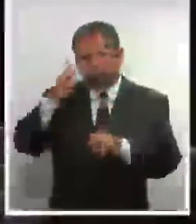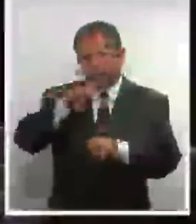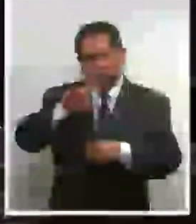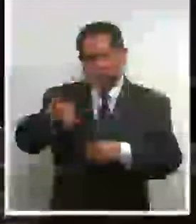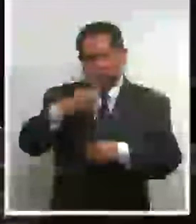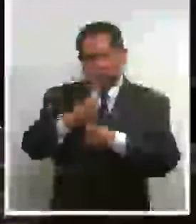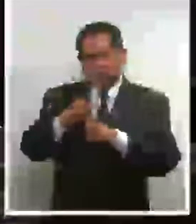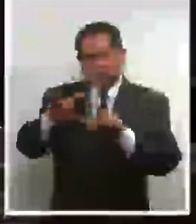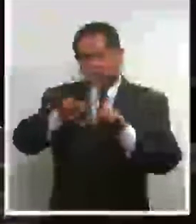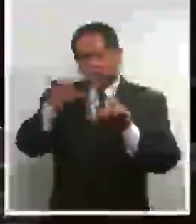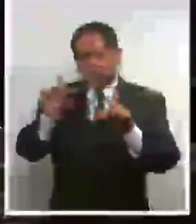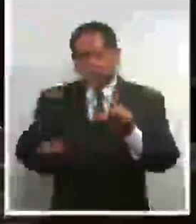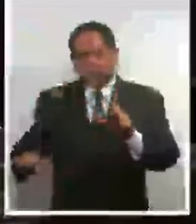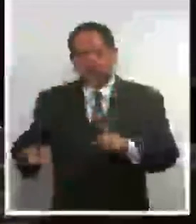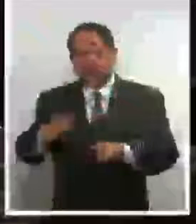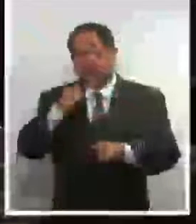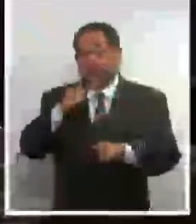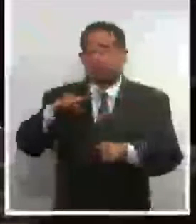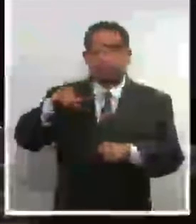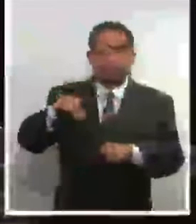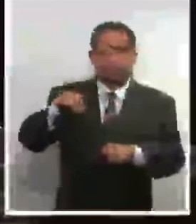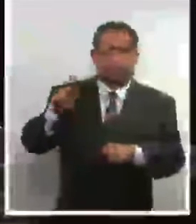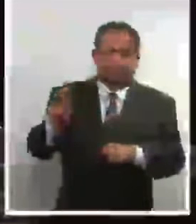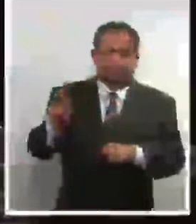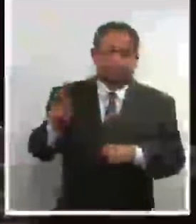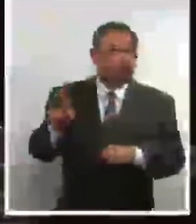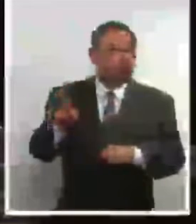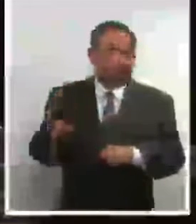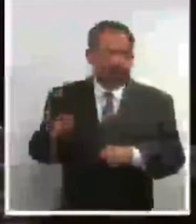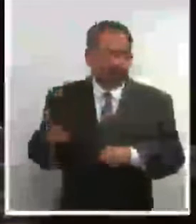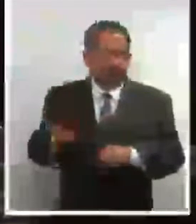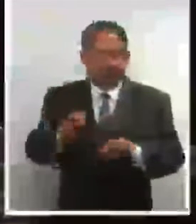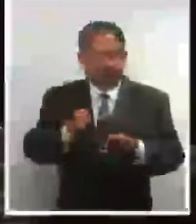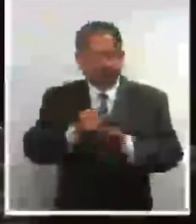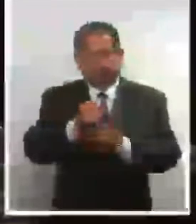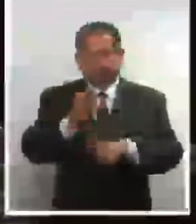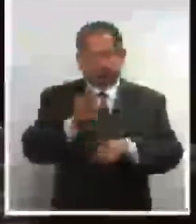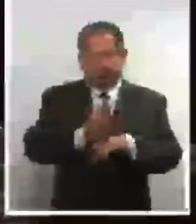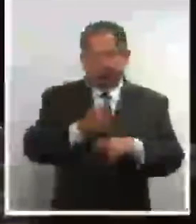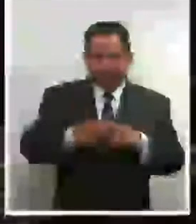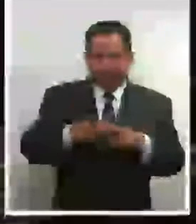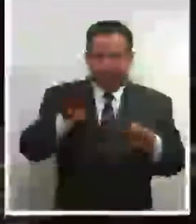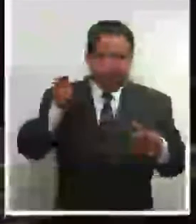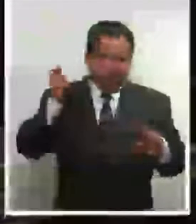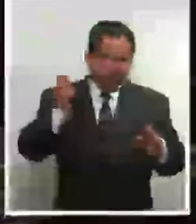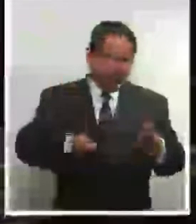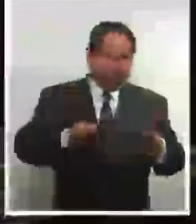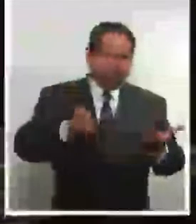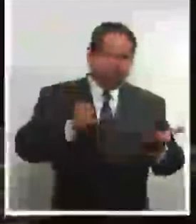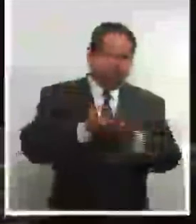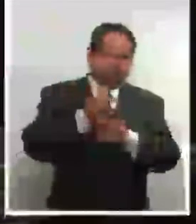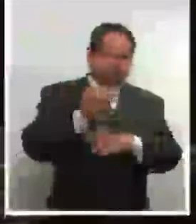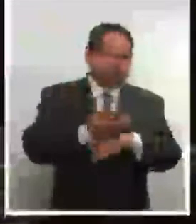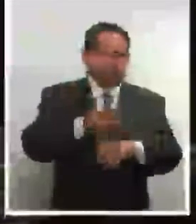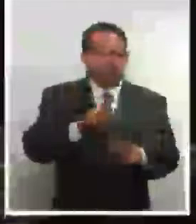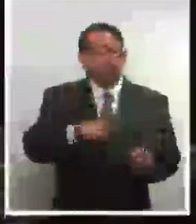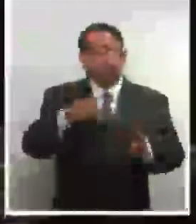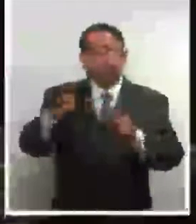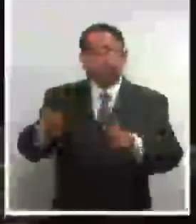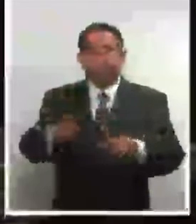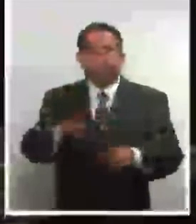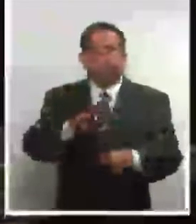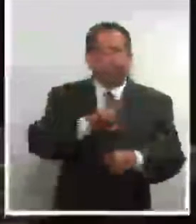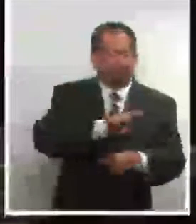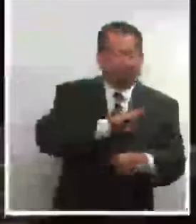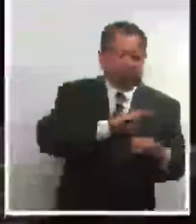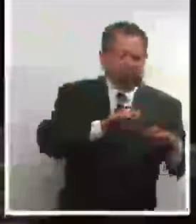República, en donde el Ministerio Público tiene la acción penal, el ejercicio de la acción penal, y los